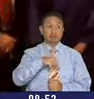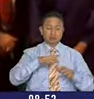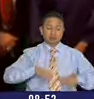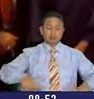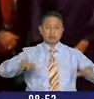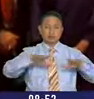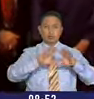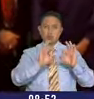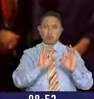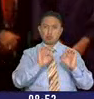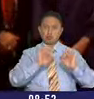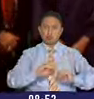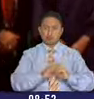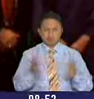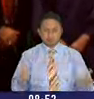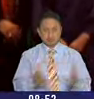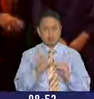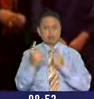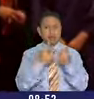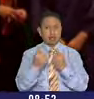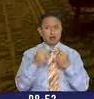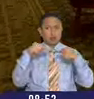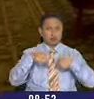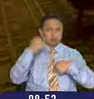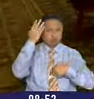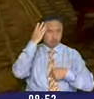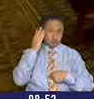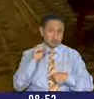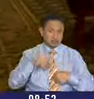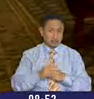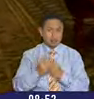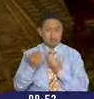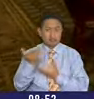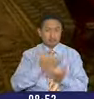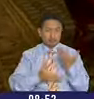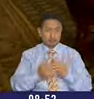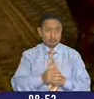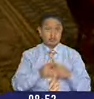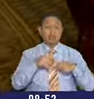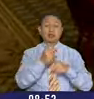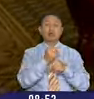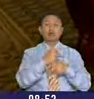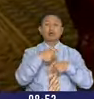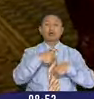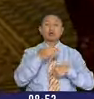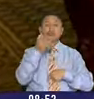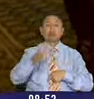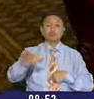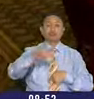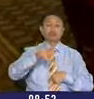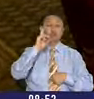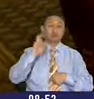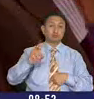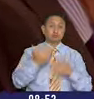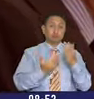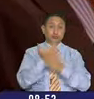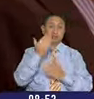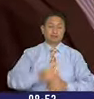espacio propicio para fomentar diálogos e intercambios de experiencias relacionados a productos y destinos turísticos